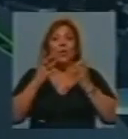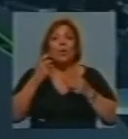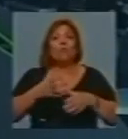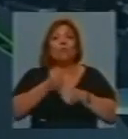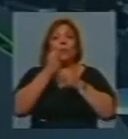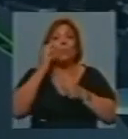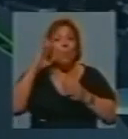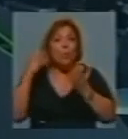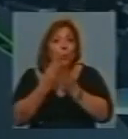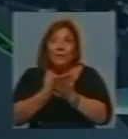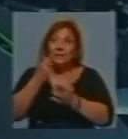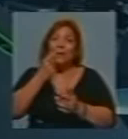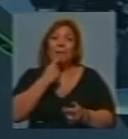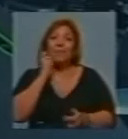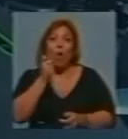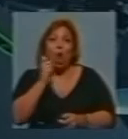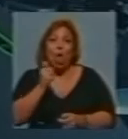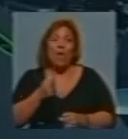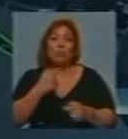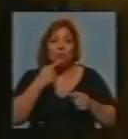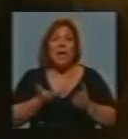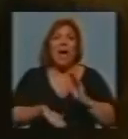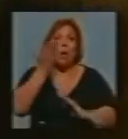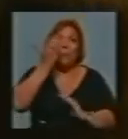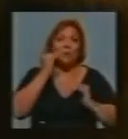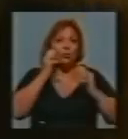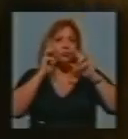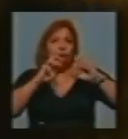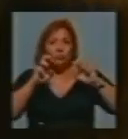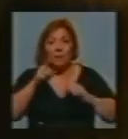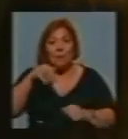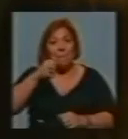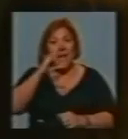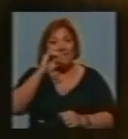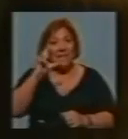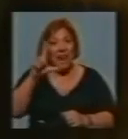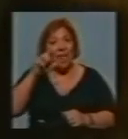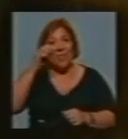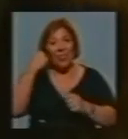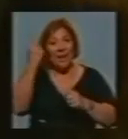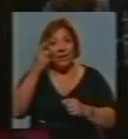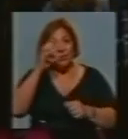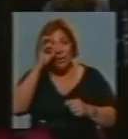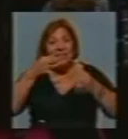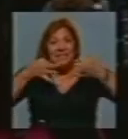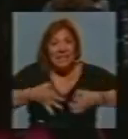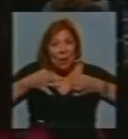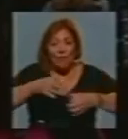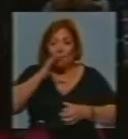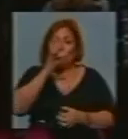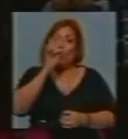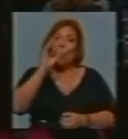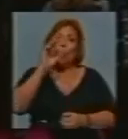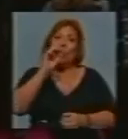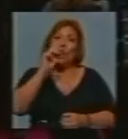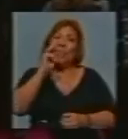Fundación Propuestas del Partido Colorado. Guillermo Maciel, director del Observatorio sobre Seguridad de Fundapro, fundación